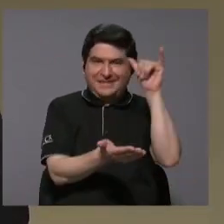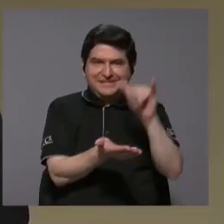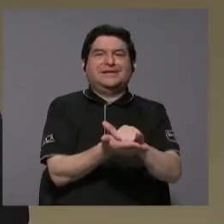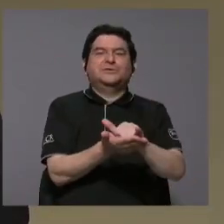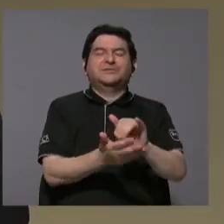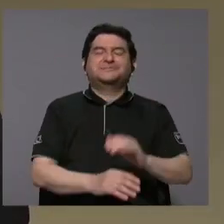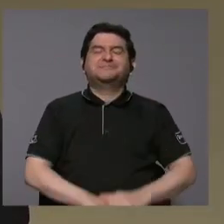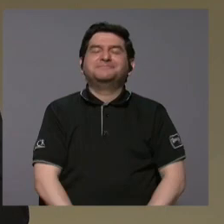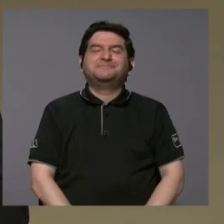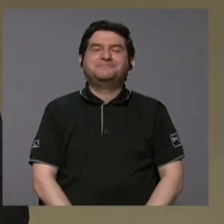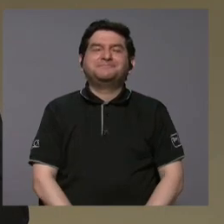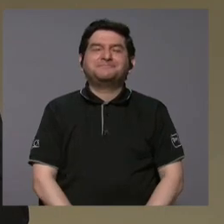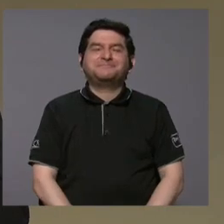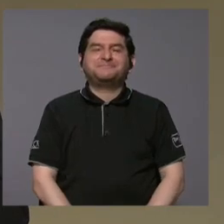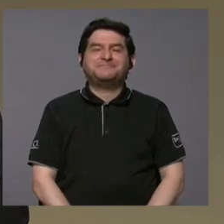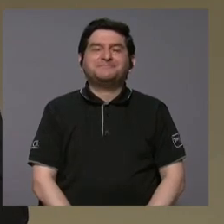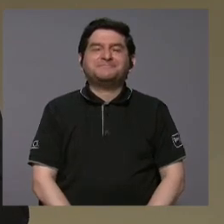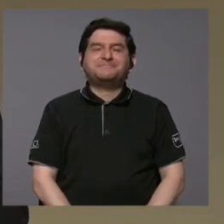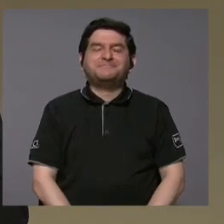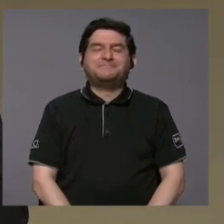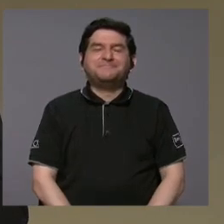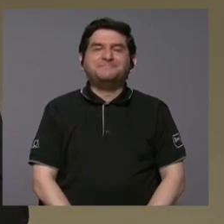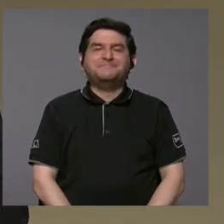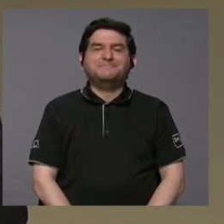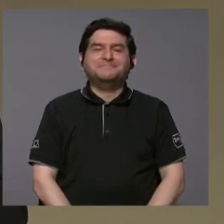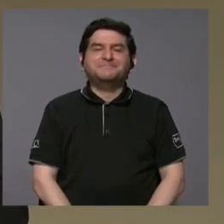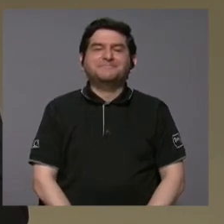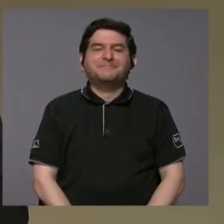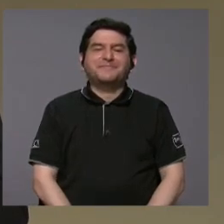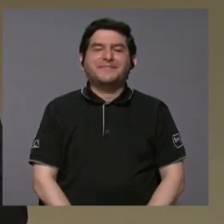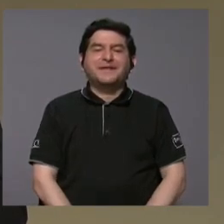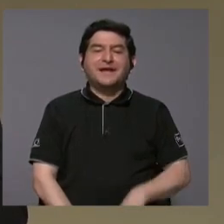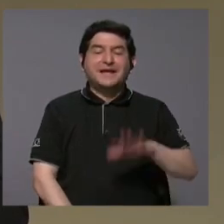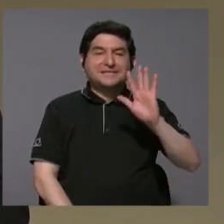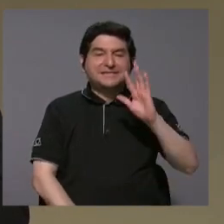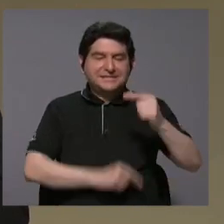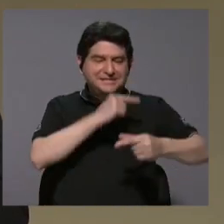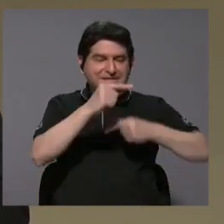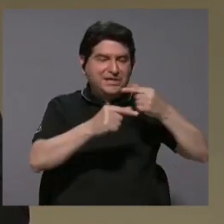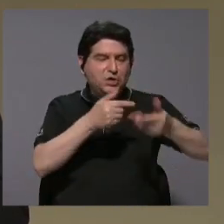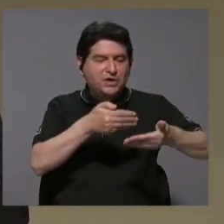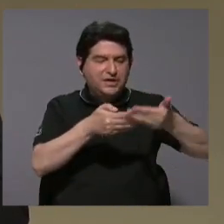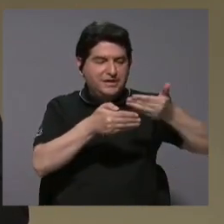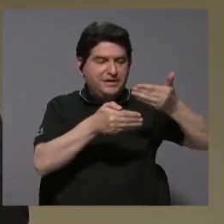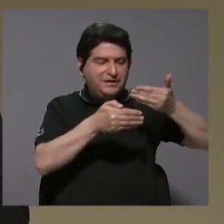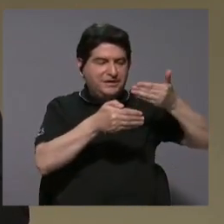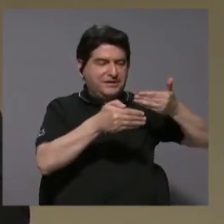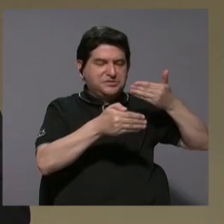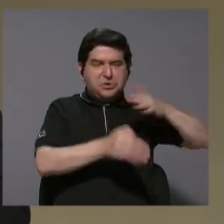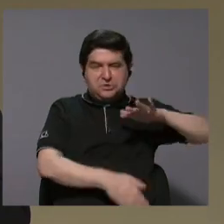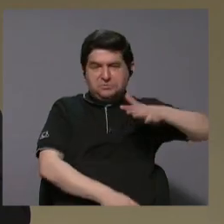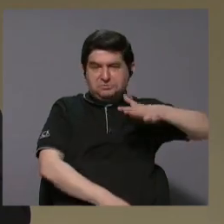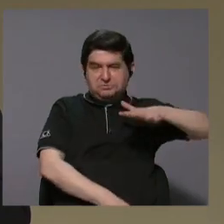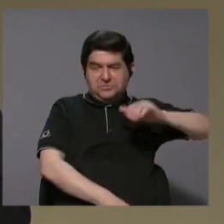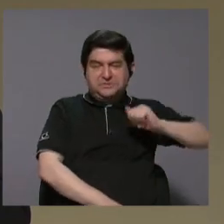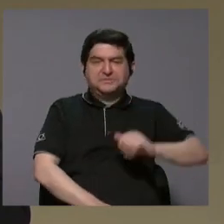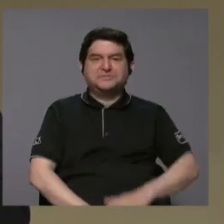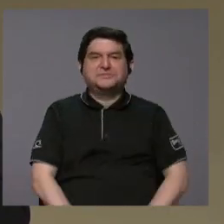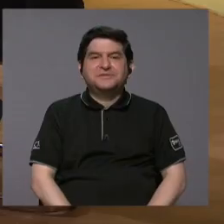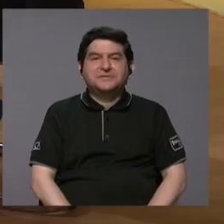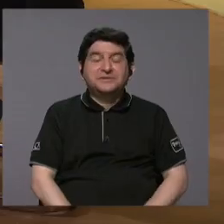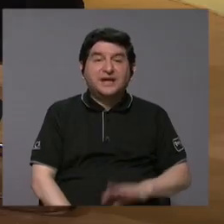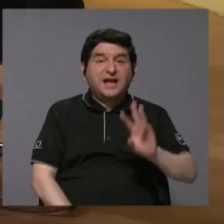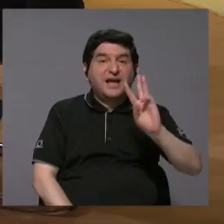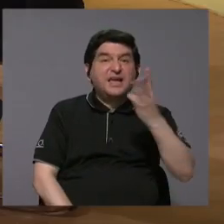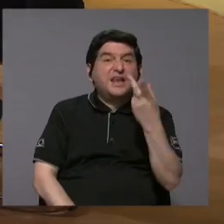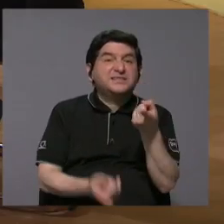sí, de cinco generaciones para atrás, más o menos. Es una cosa un poco... ¿Y entonces particular. La